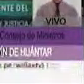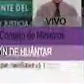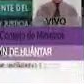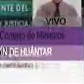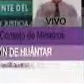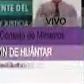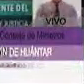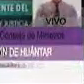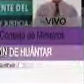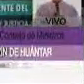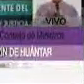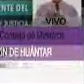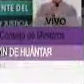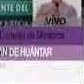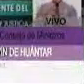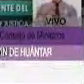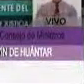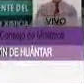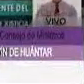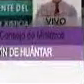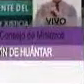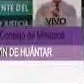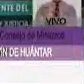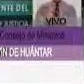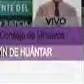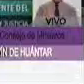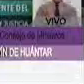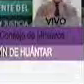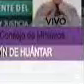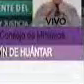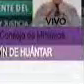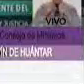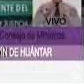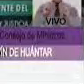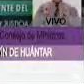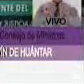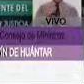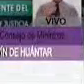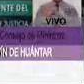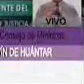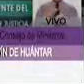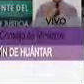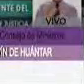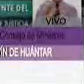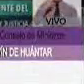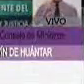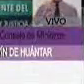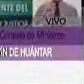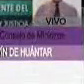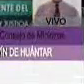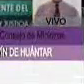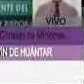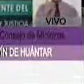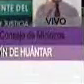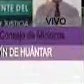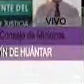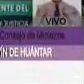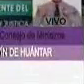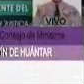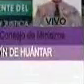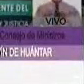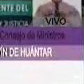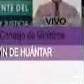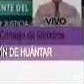caso ante la Corte. De acuerdo a la Convención Americana de Derechos Humanos, solamente se puede